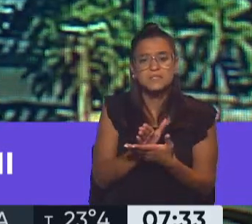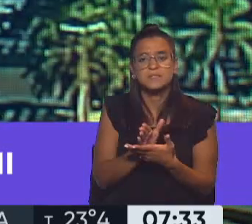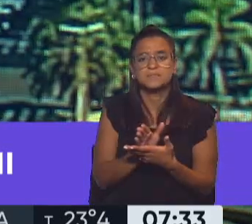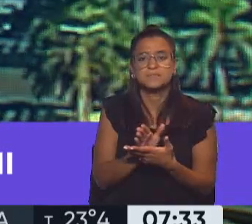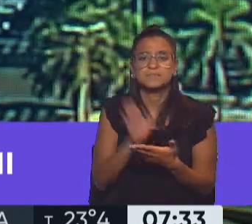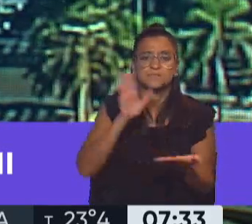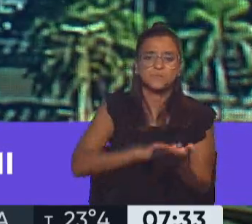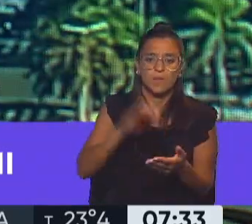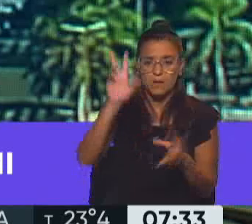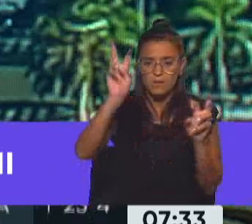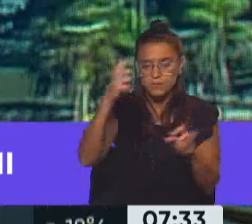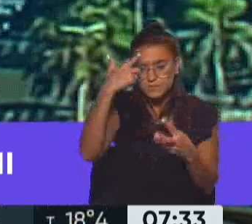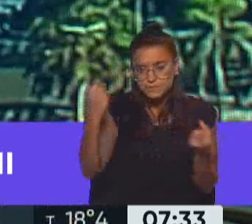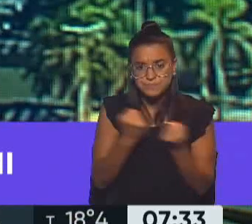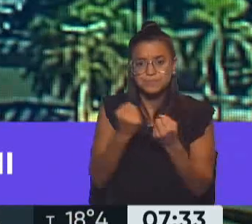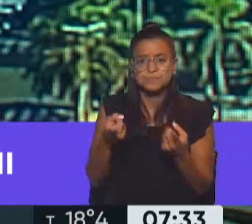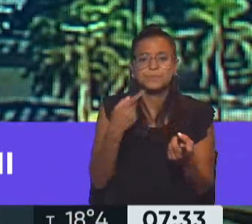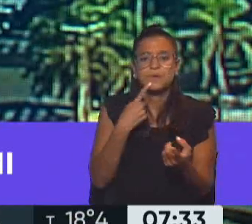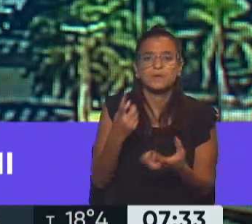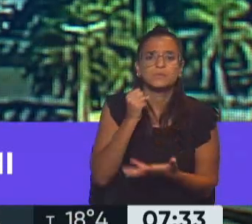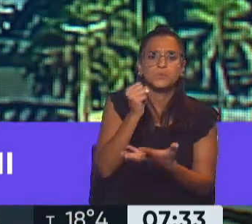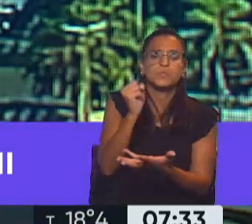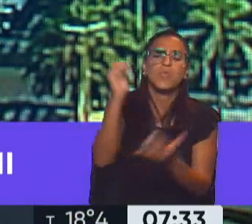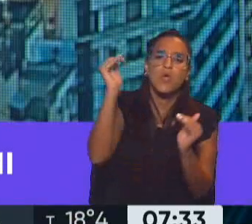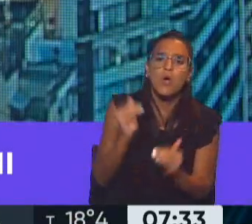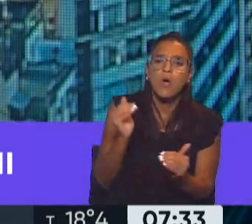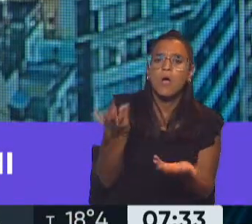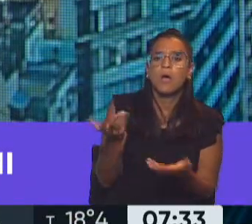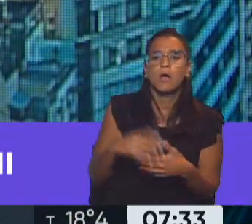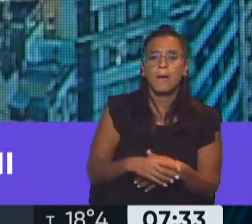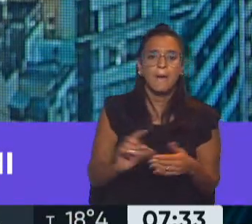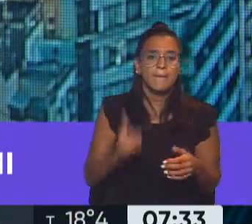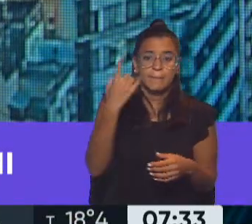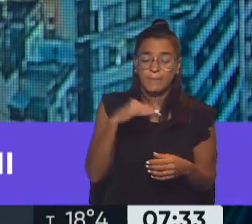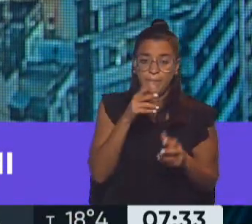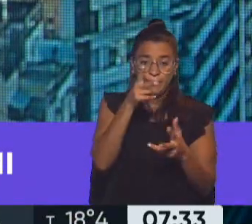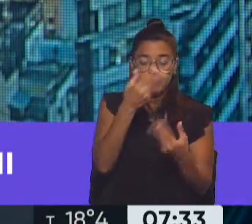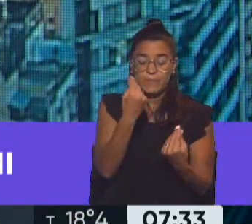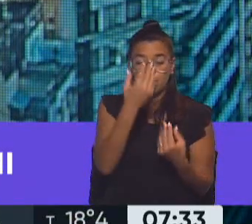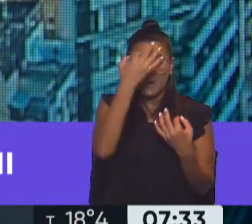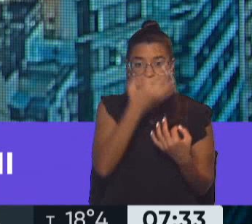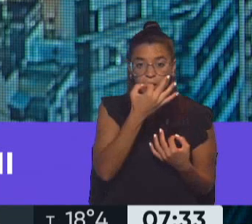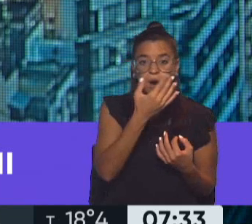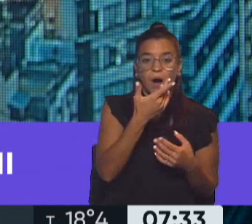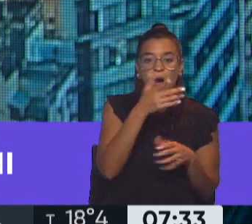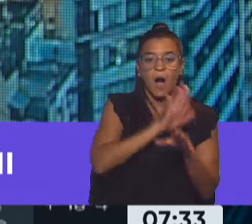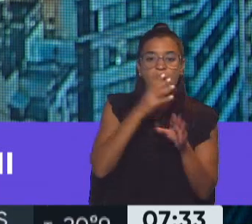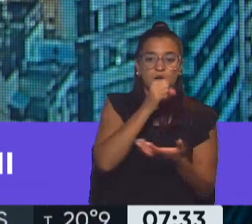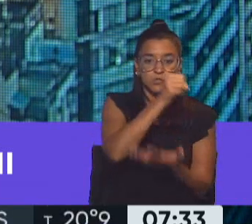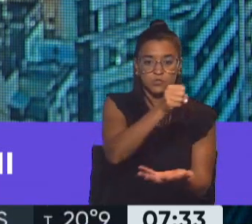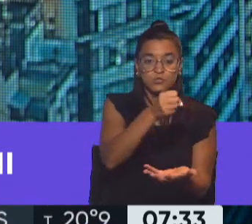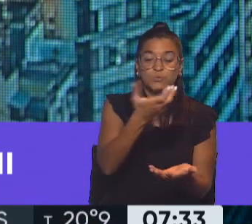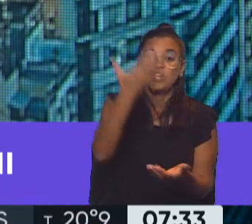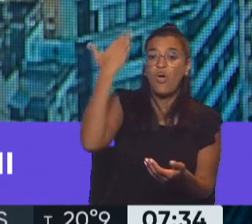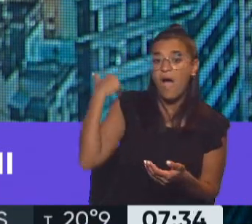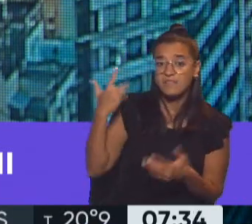el marco del acuerdo de ir reduciendo los subsidios. Bueno, lo primero para decir es que la lógica de segmentación de subsidios ya estaba planteada